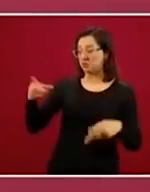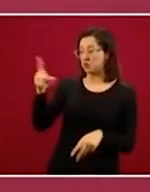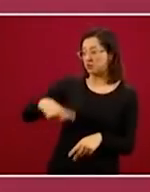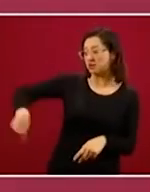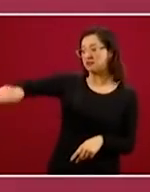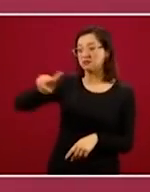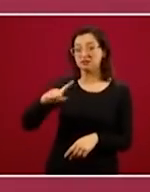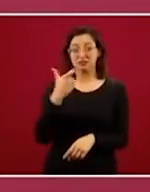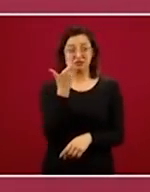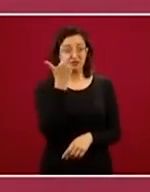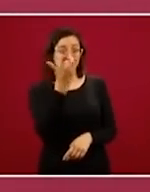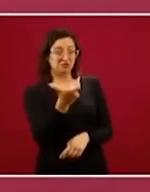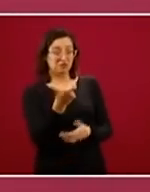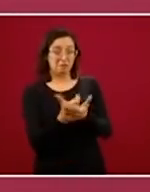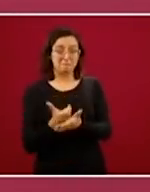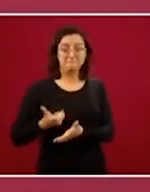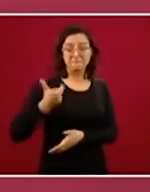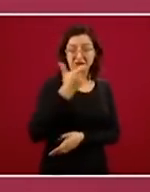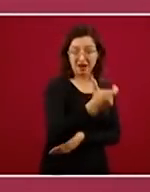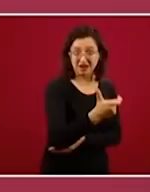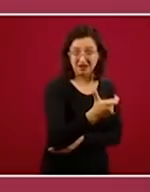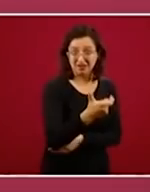para curarse